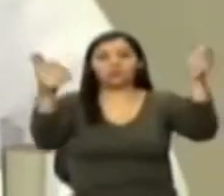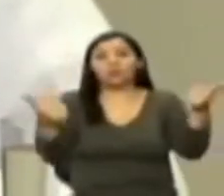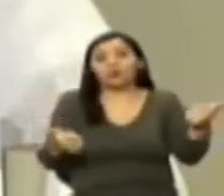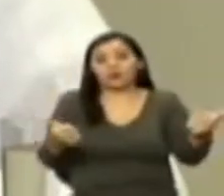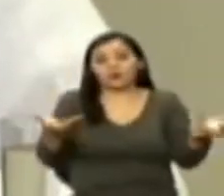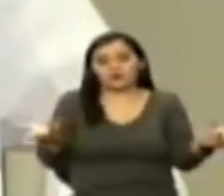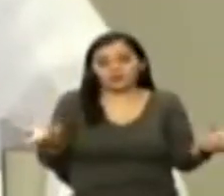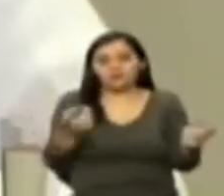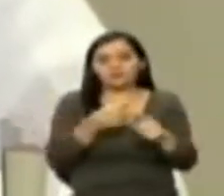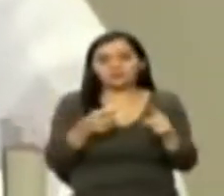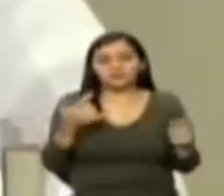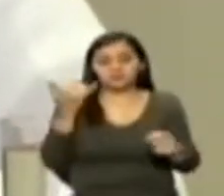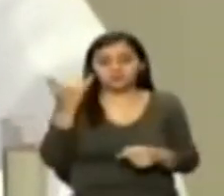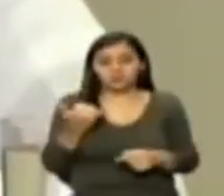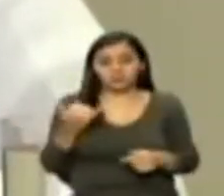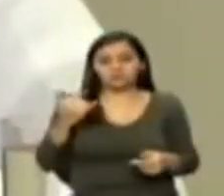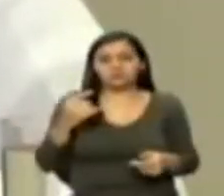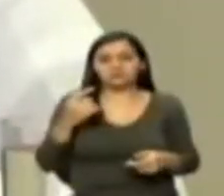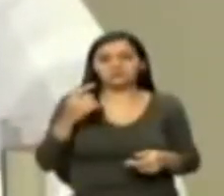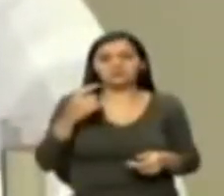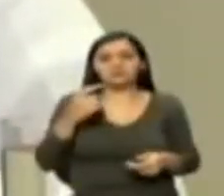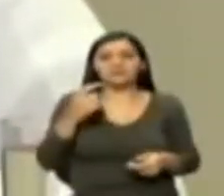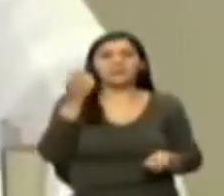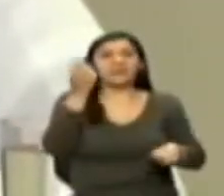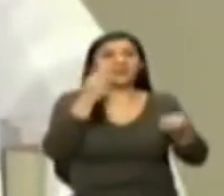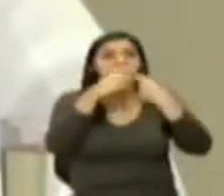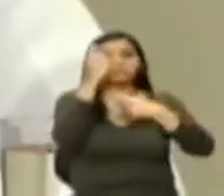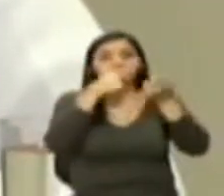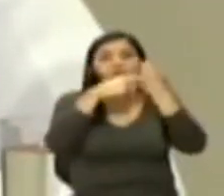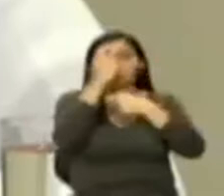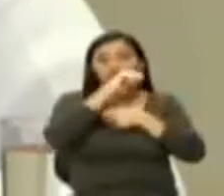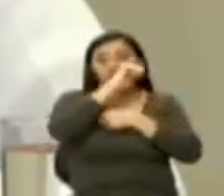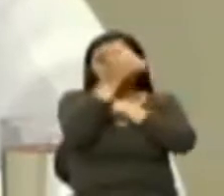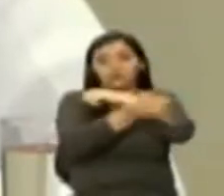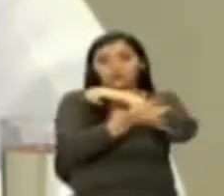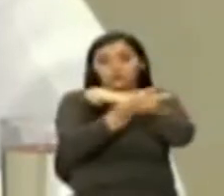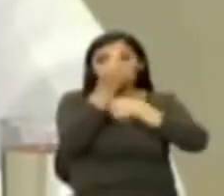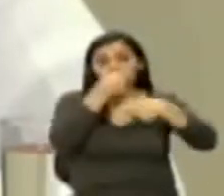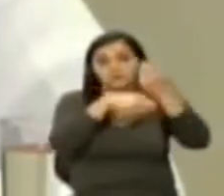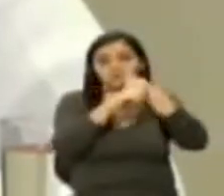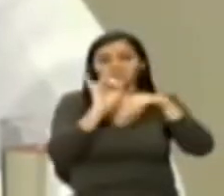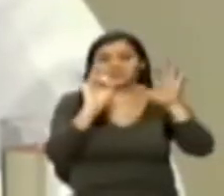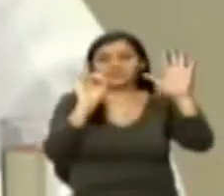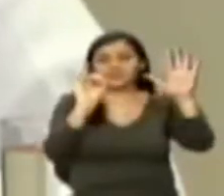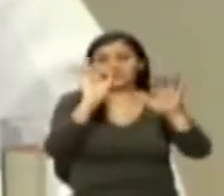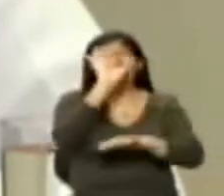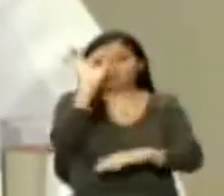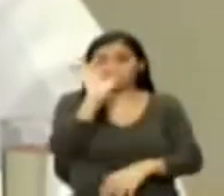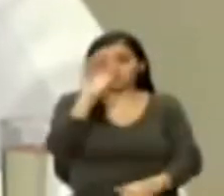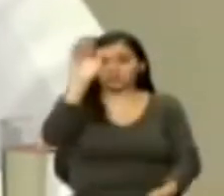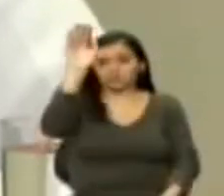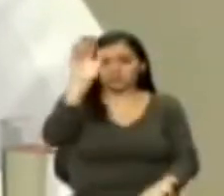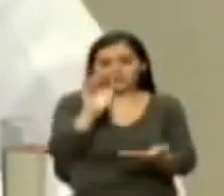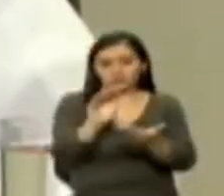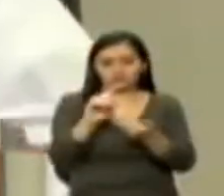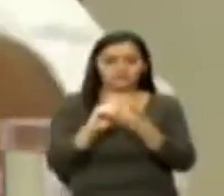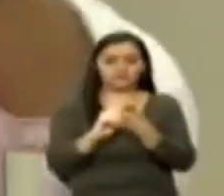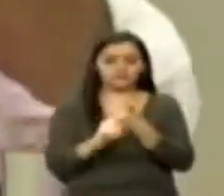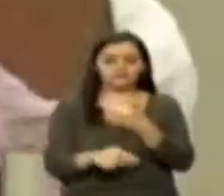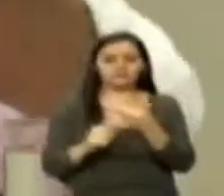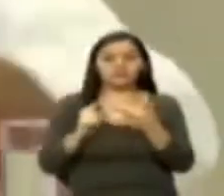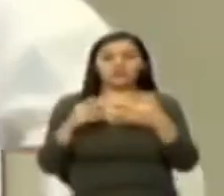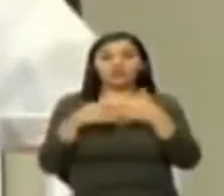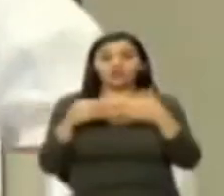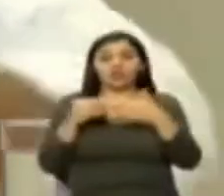nos han caído 7% las exportaciones, 7%. Se nos ha apreciado el dólar. Cuando se aprecia el dólar, el país